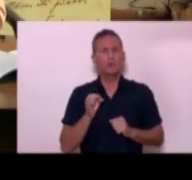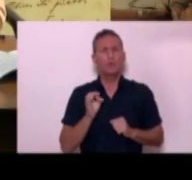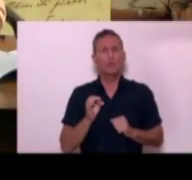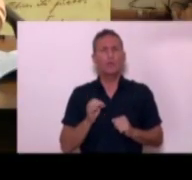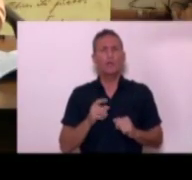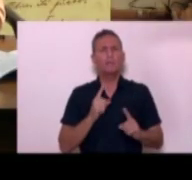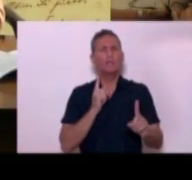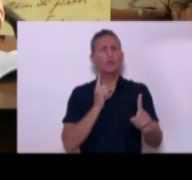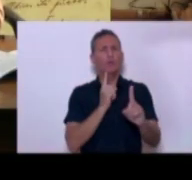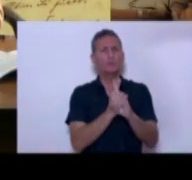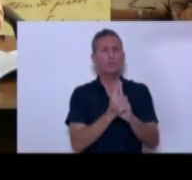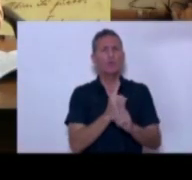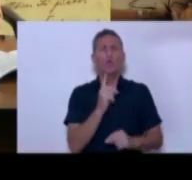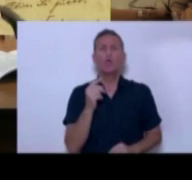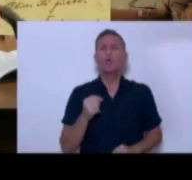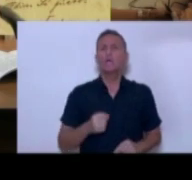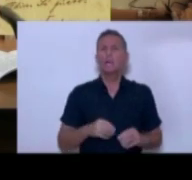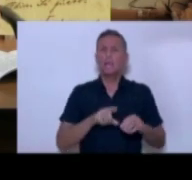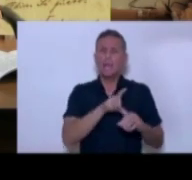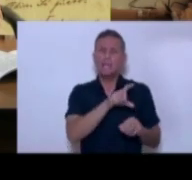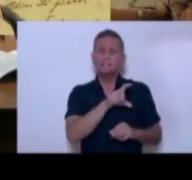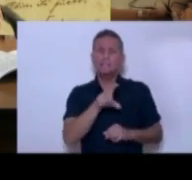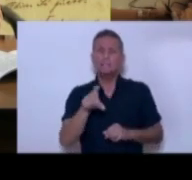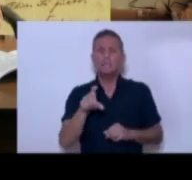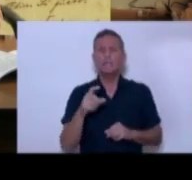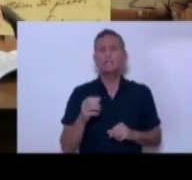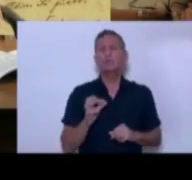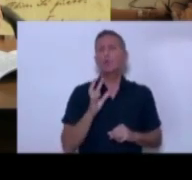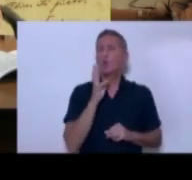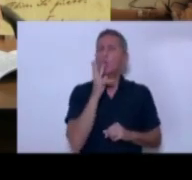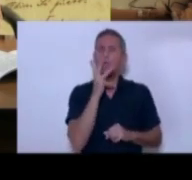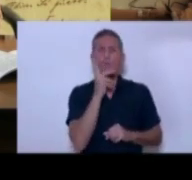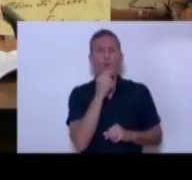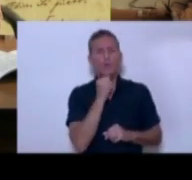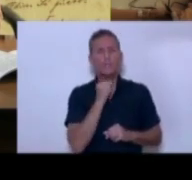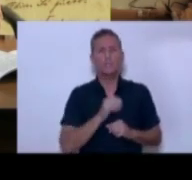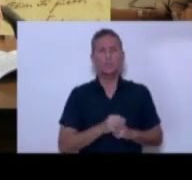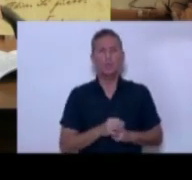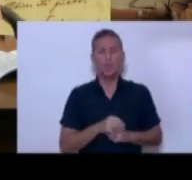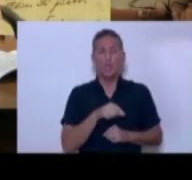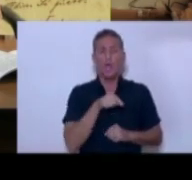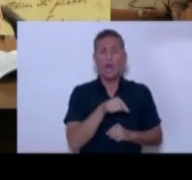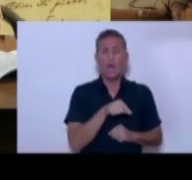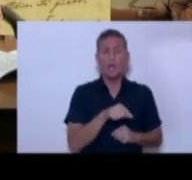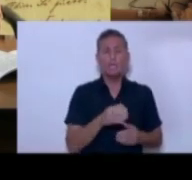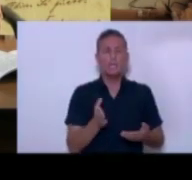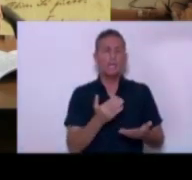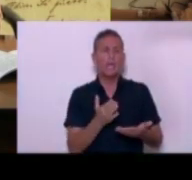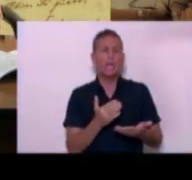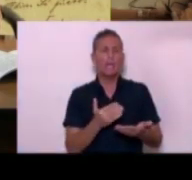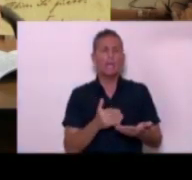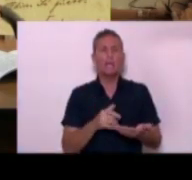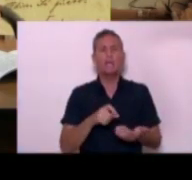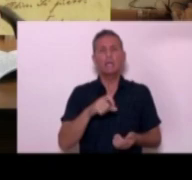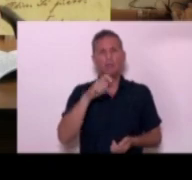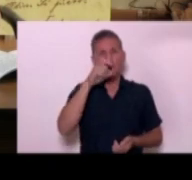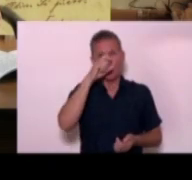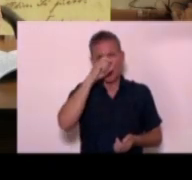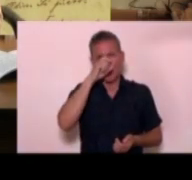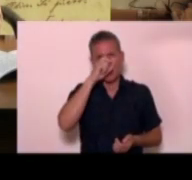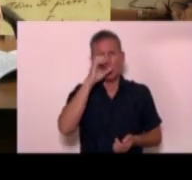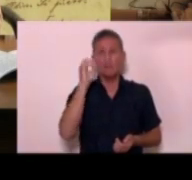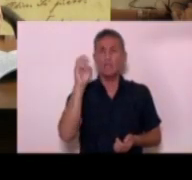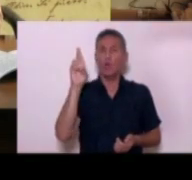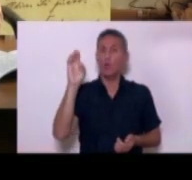Seguramente coincidimos en que el texto Los dos ruiseñores es algo hermoso y que, como ya saben, aparece en la Edad de